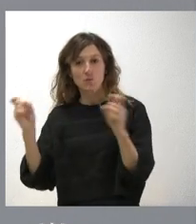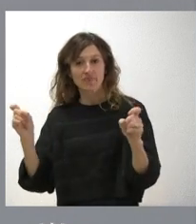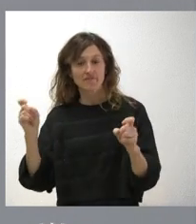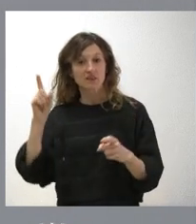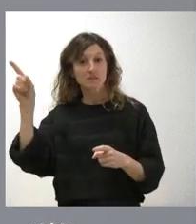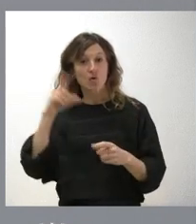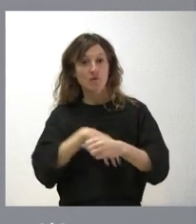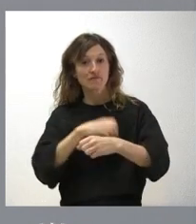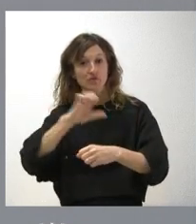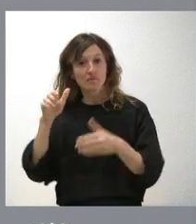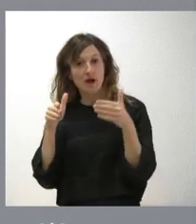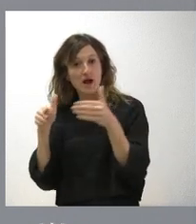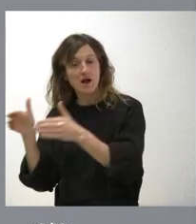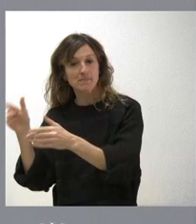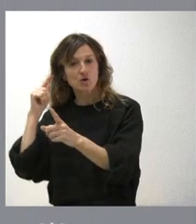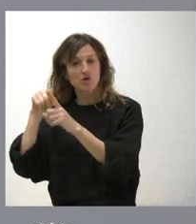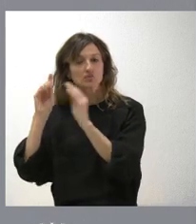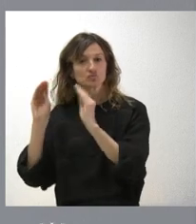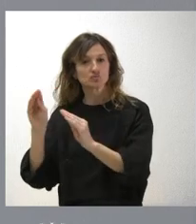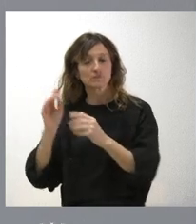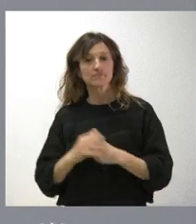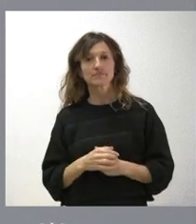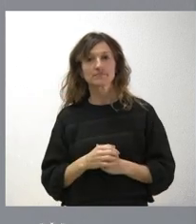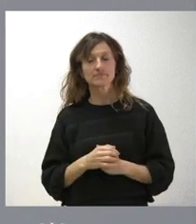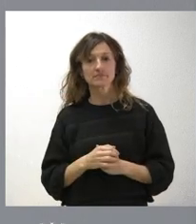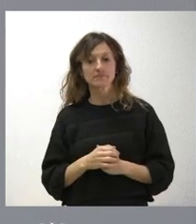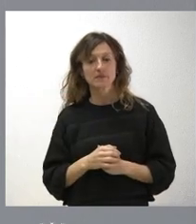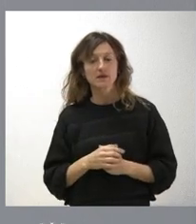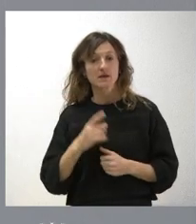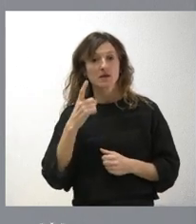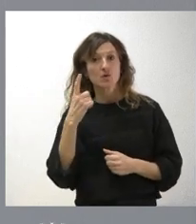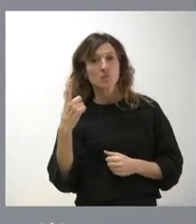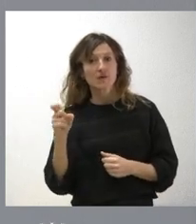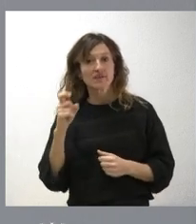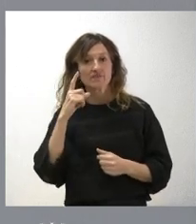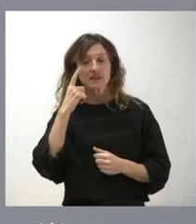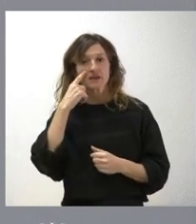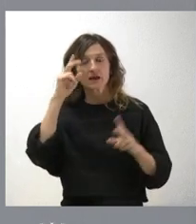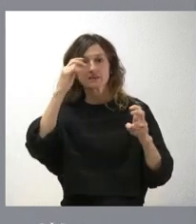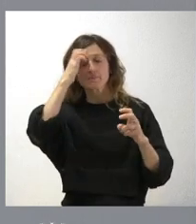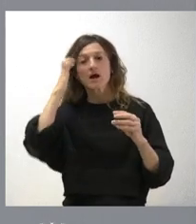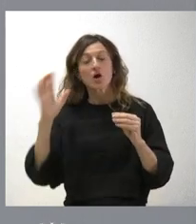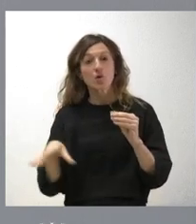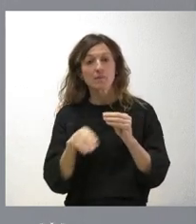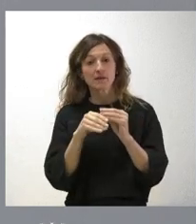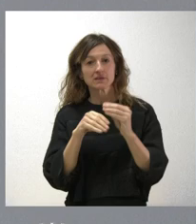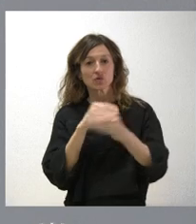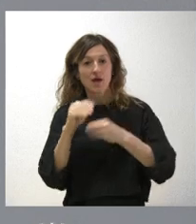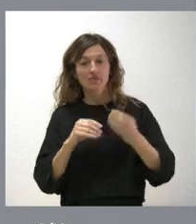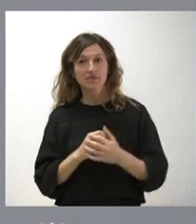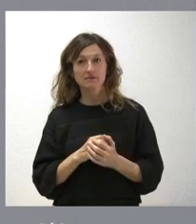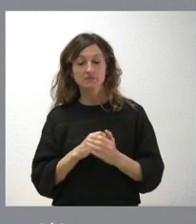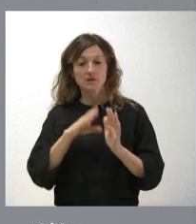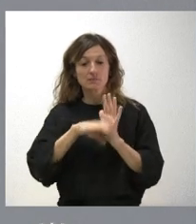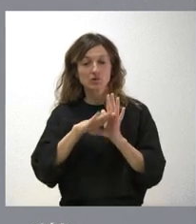fondos europeos van por su lado tienen sus objetivos sus finalidades y no es necesario que hubiera Más allá de lo que es el complemento para financiar esas acciones un programa